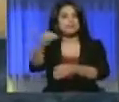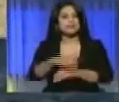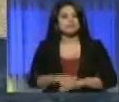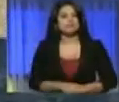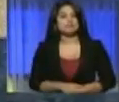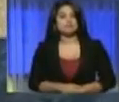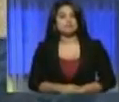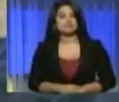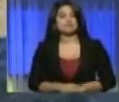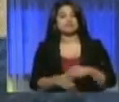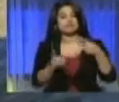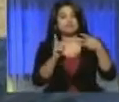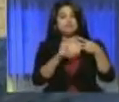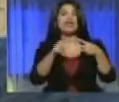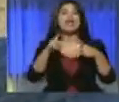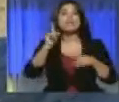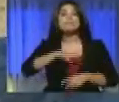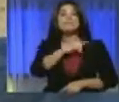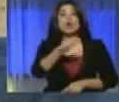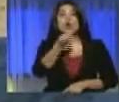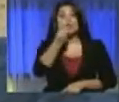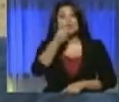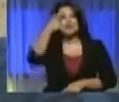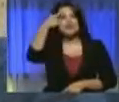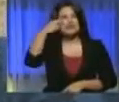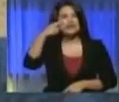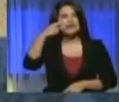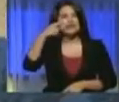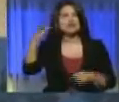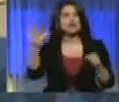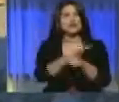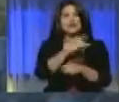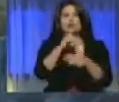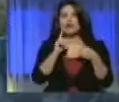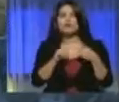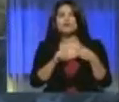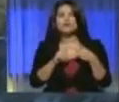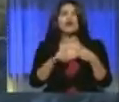Gran misión, abastecimiento soberano, Silvia, y